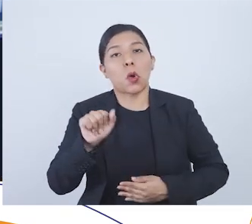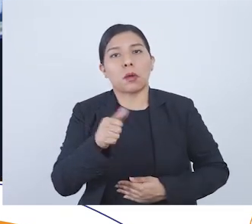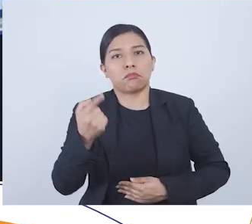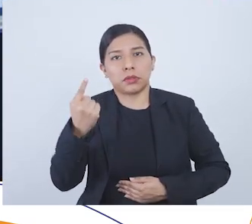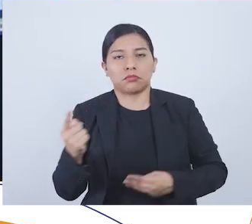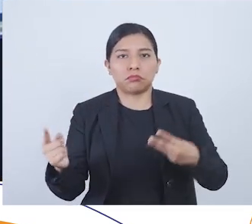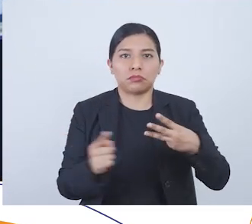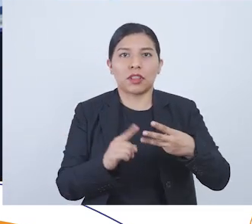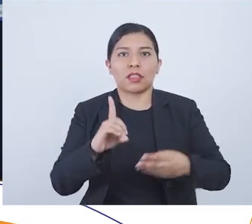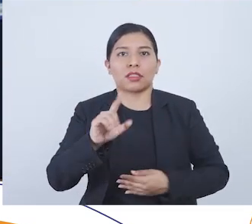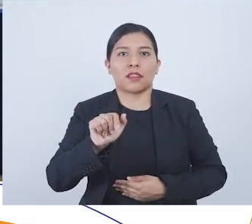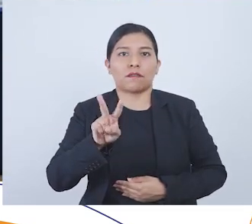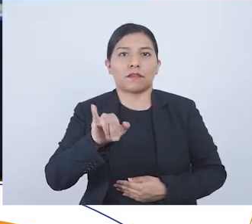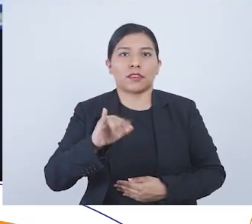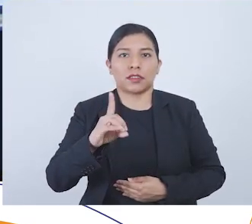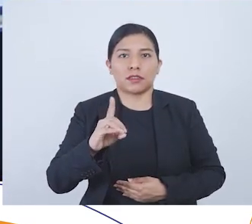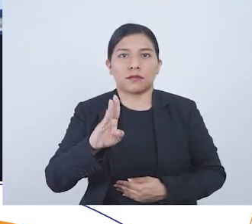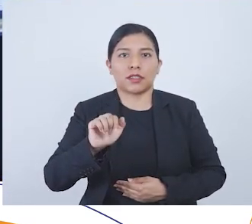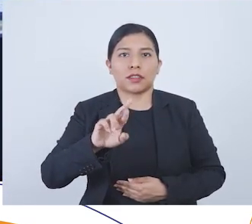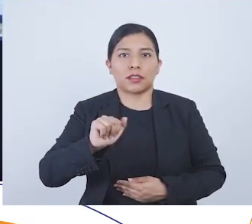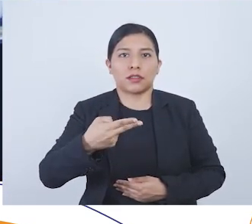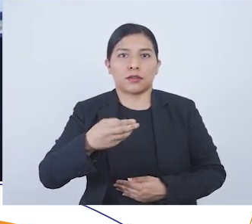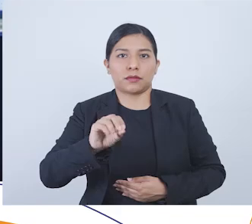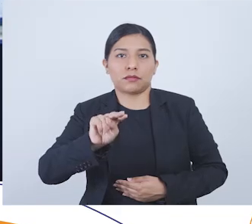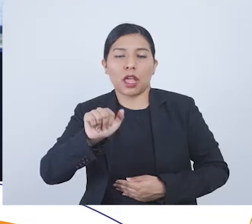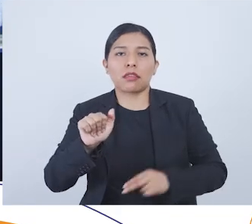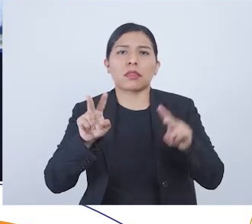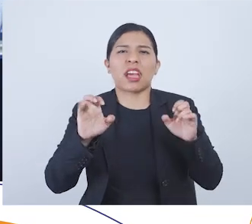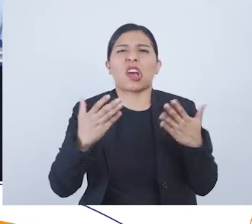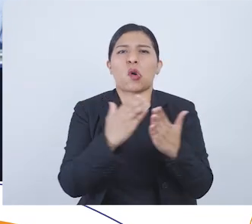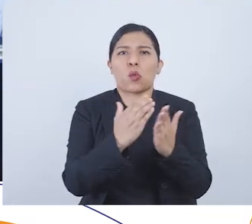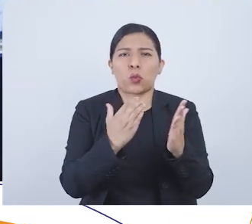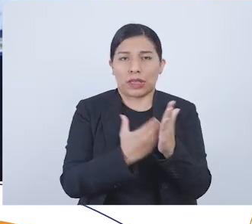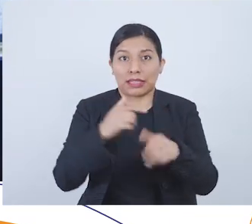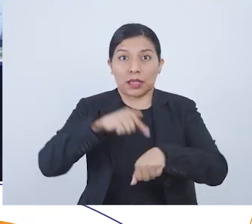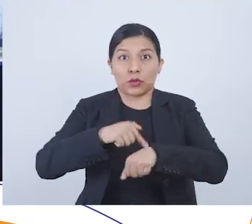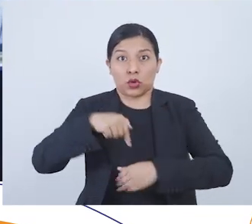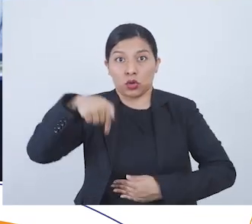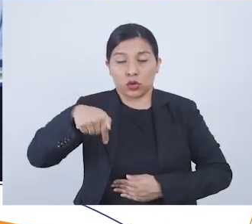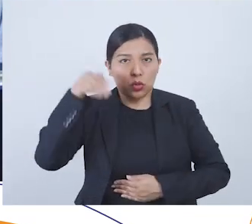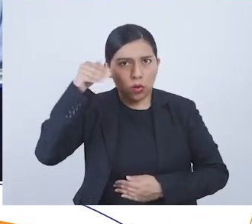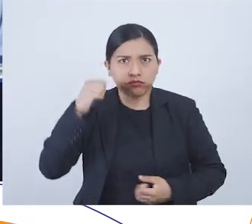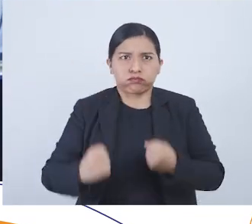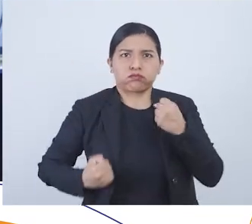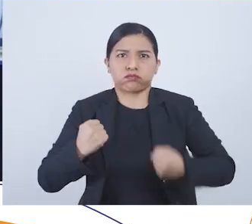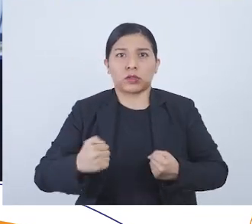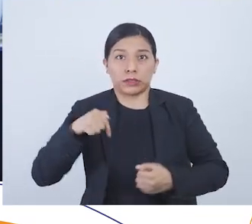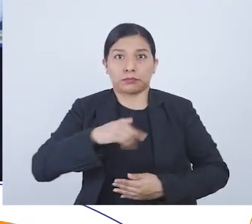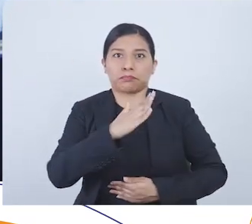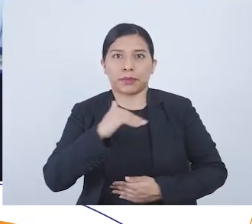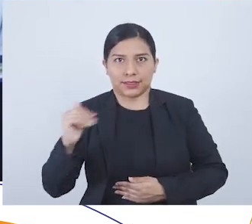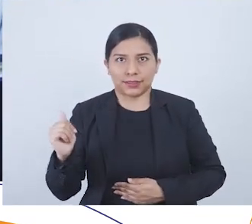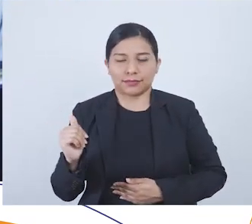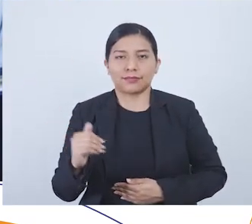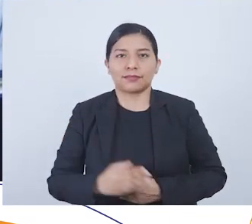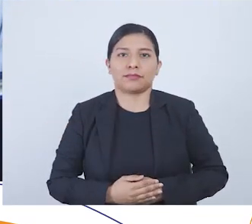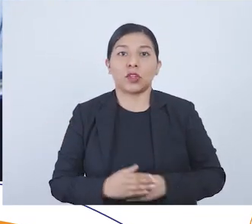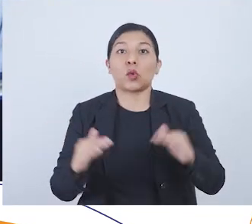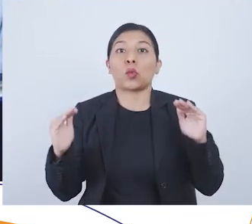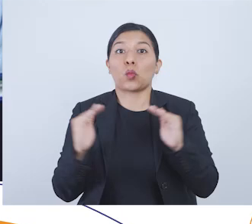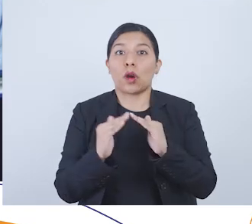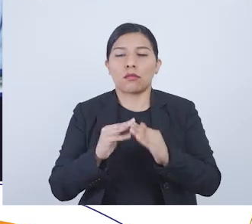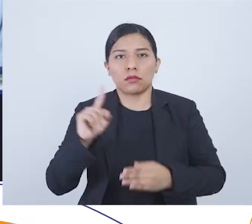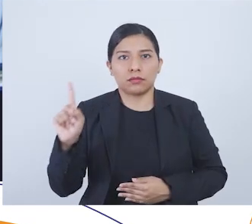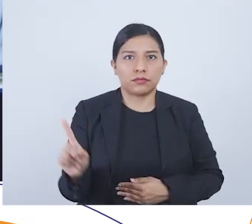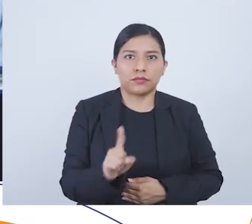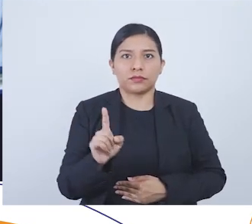David Barahona, que nos hablará acerca de la currícula en los tiempos actuales de la educación física en el país. Y vamos a cerrar con el doctor